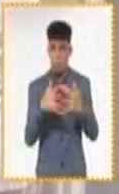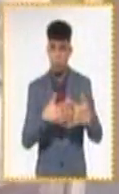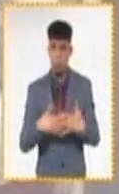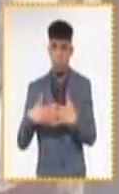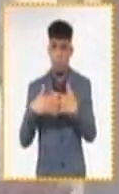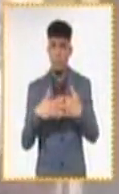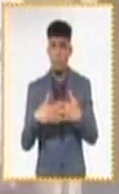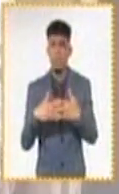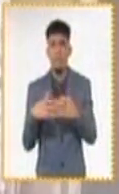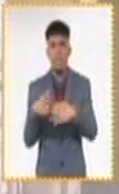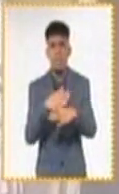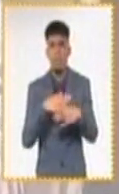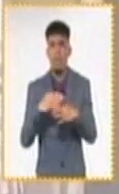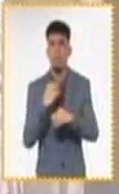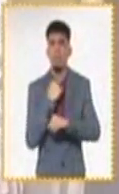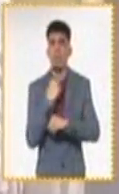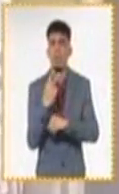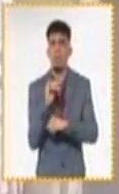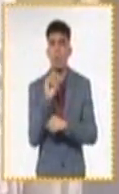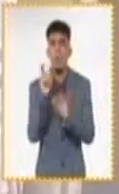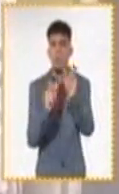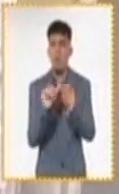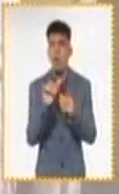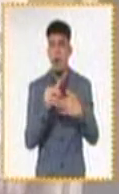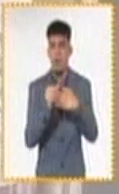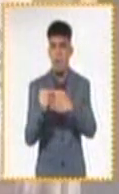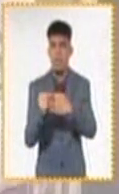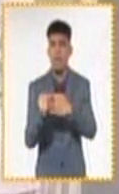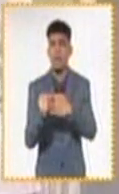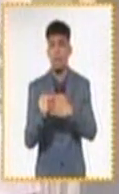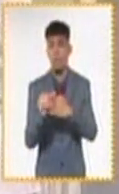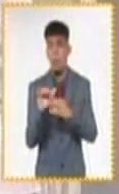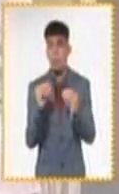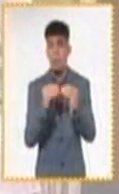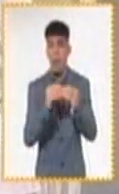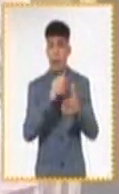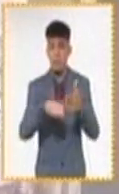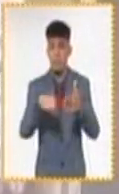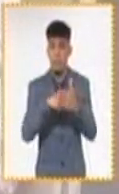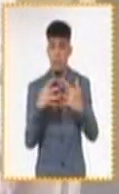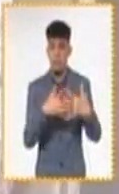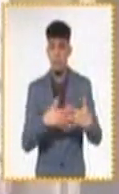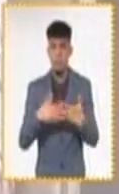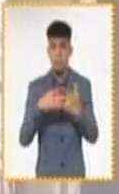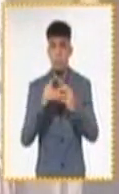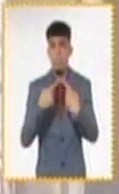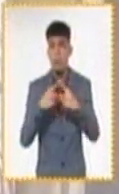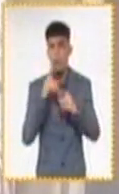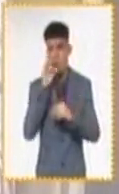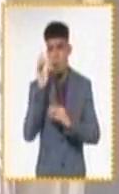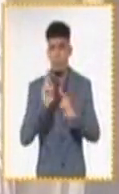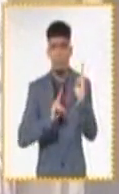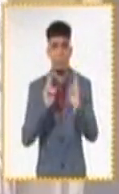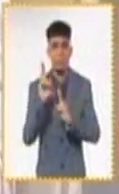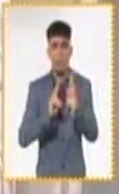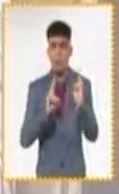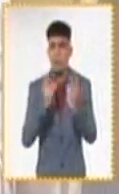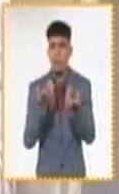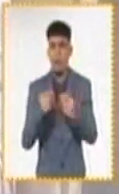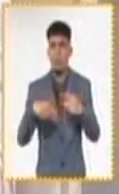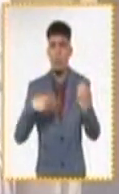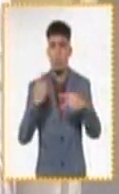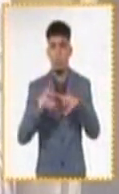incluso voces que creen en el proyecto liberal y político norteamericano, pero que no están de acuerdo con este derrotero específico